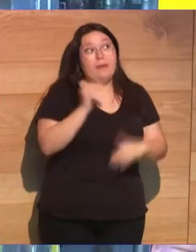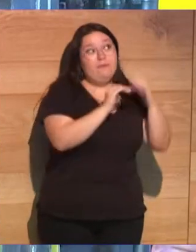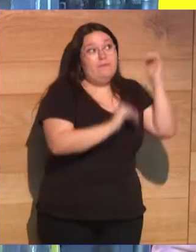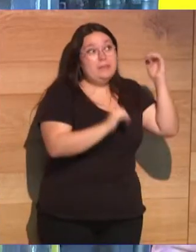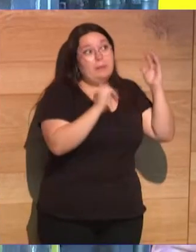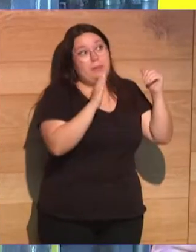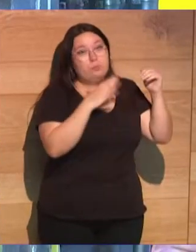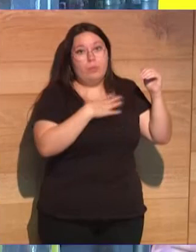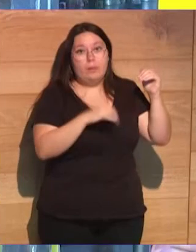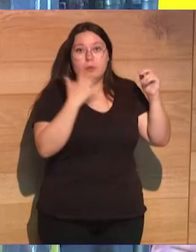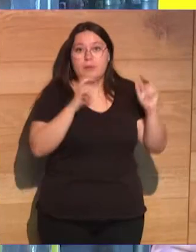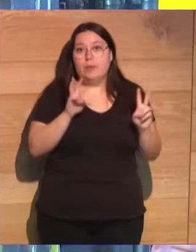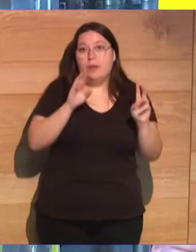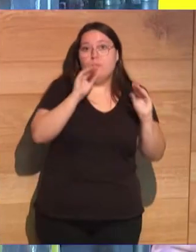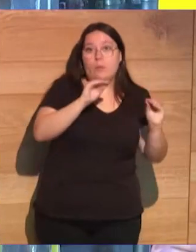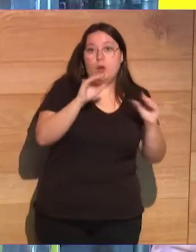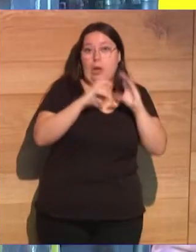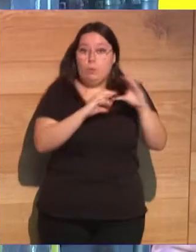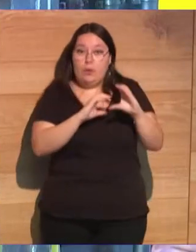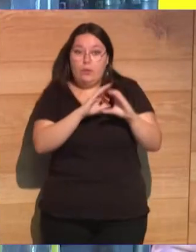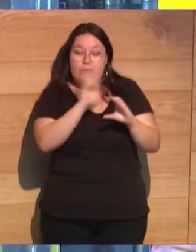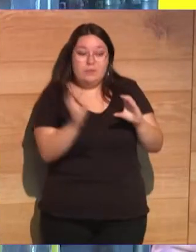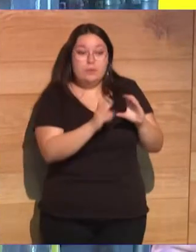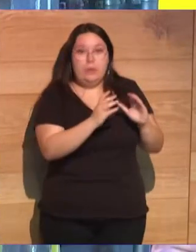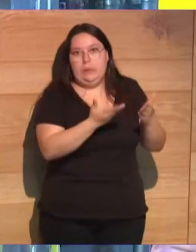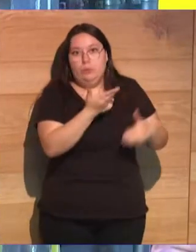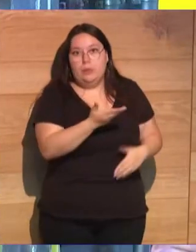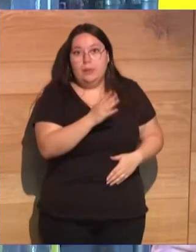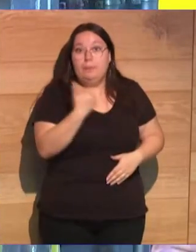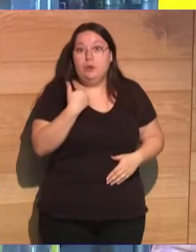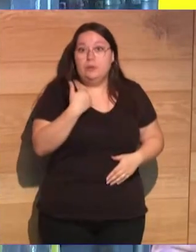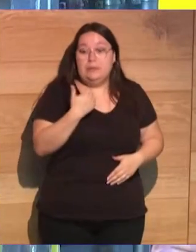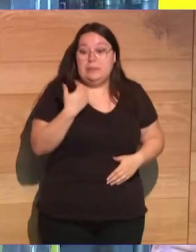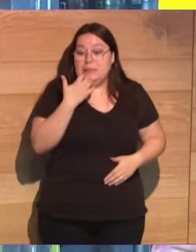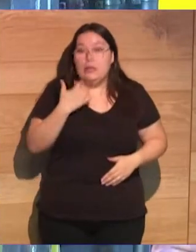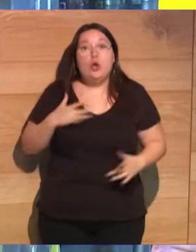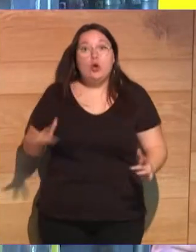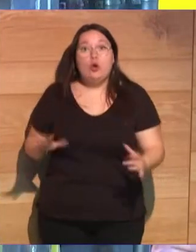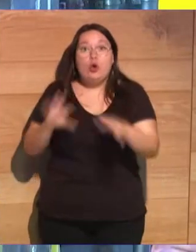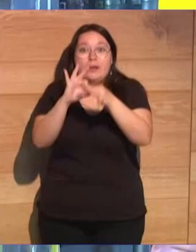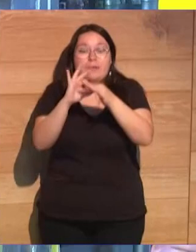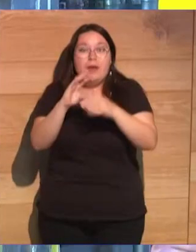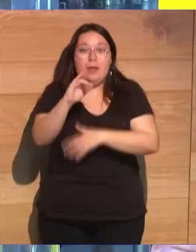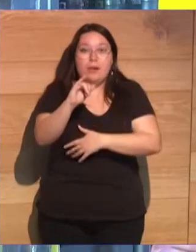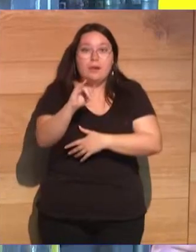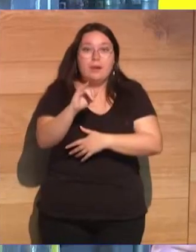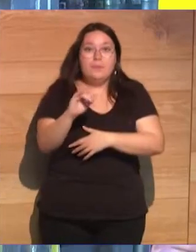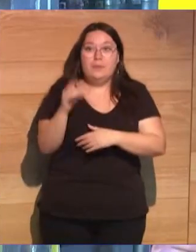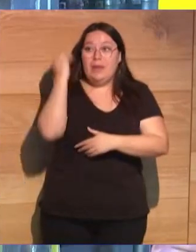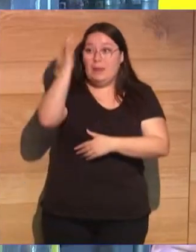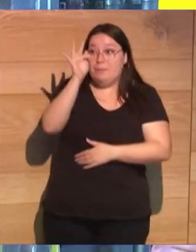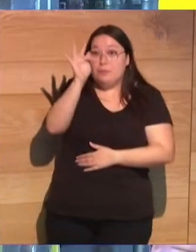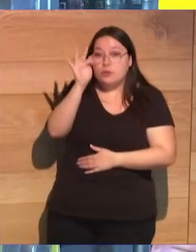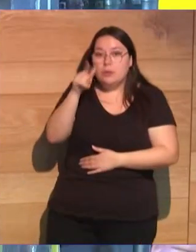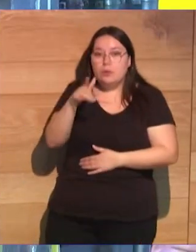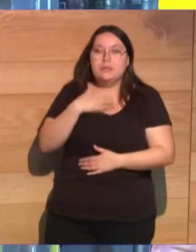Como decía antes, la formación, la comunicación, todo lo que hemos dicho es importante. Y una vez que tenemos conectividad, en el lado optimista está el que esto nos